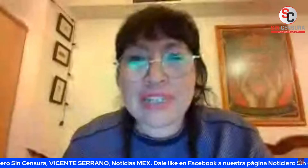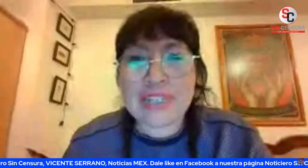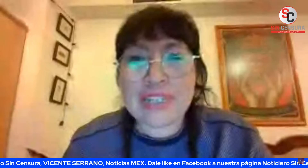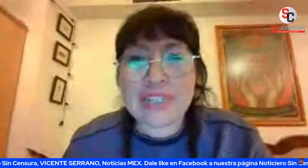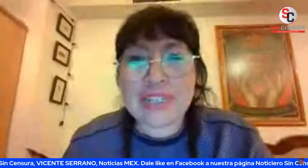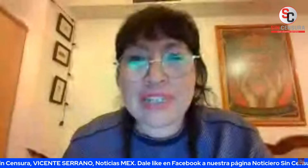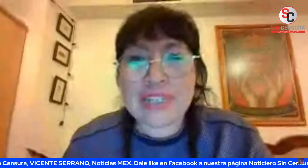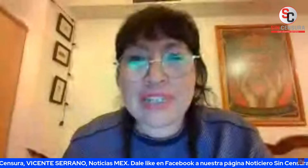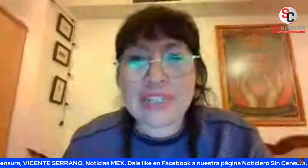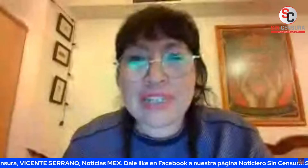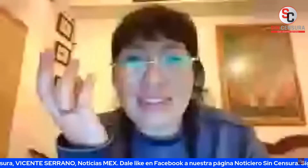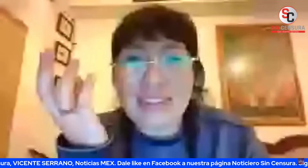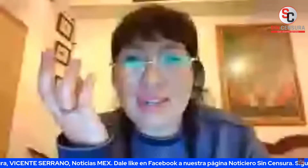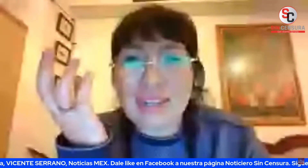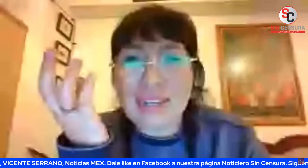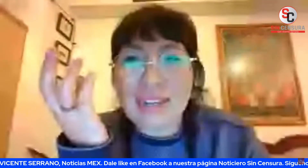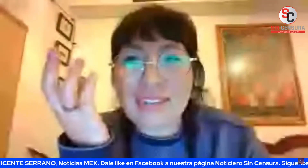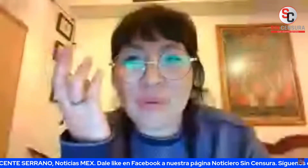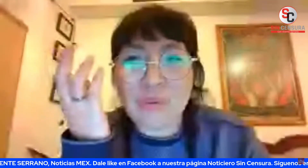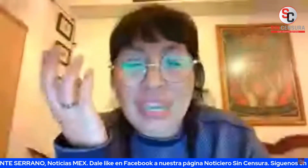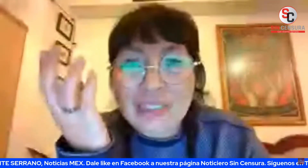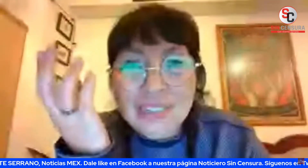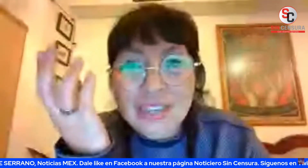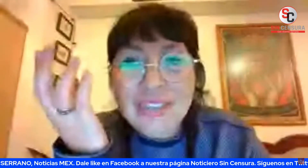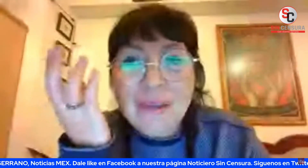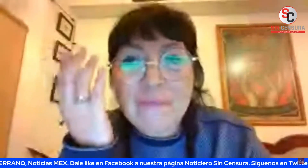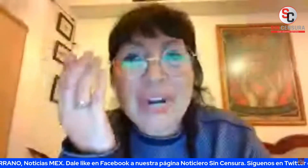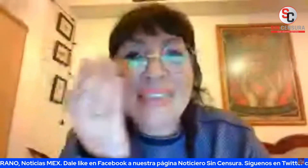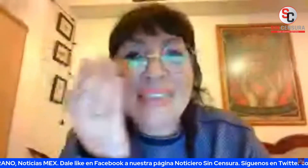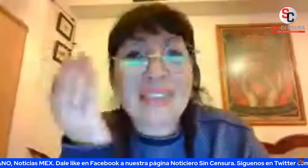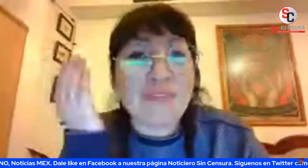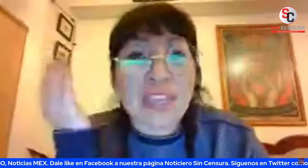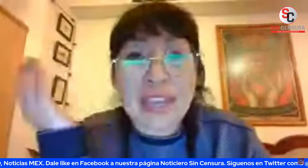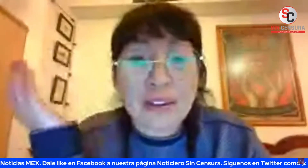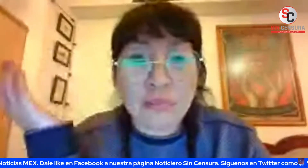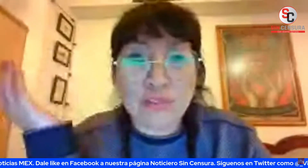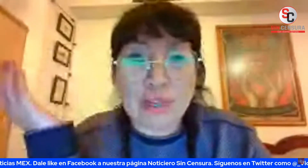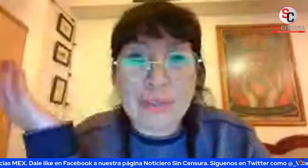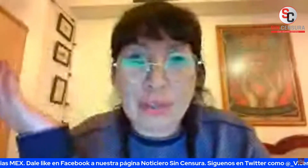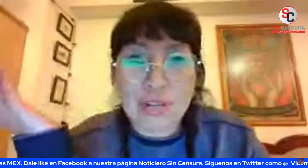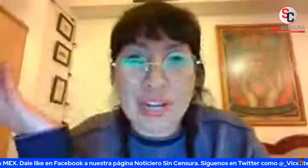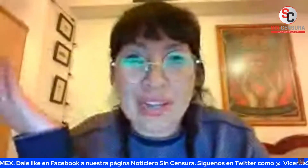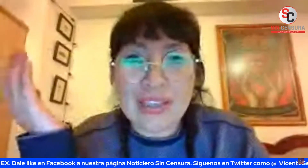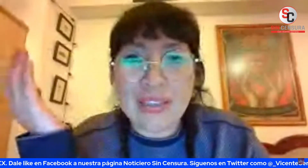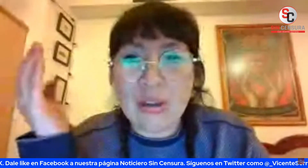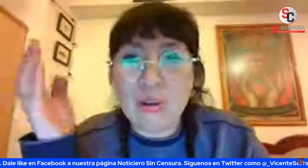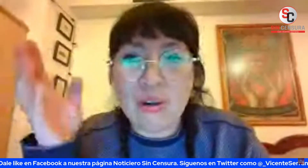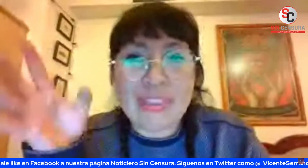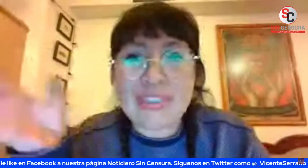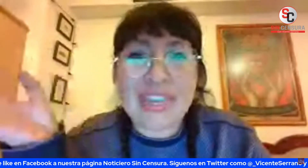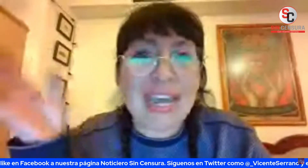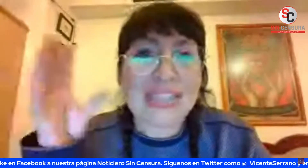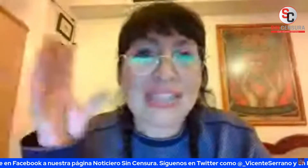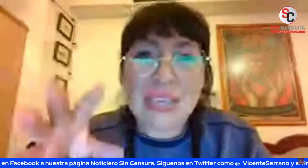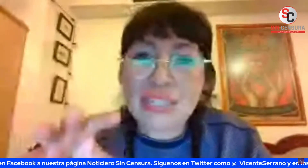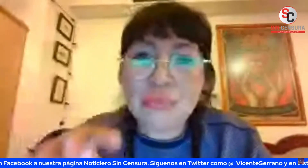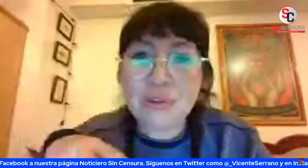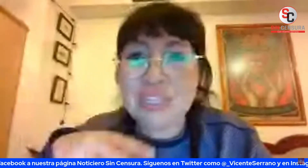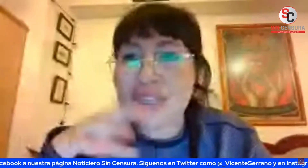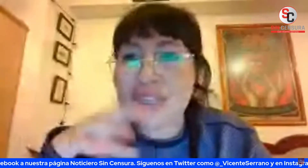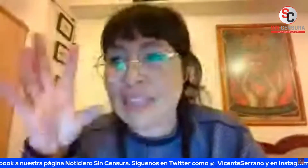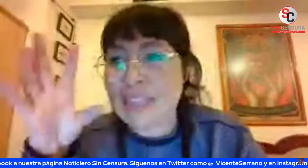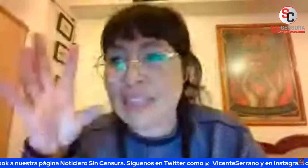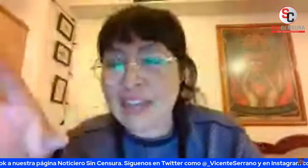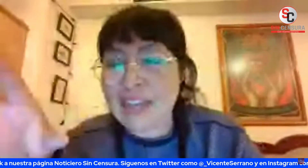las audiencias para identificar con mucha mayor claridad lo que desde el activismo, desde la militancia, desde diferentes